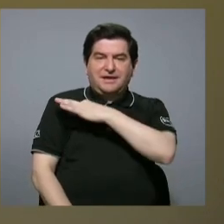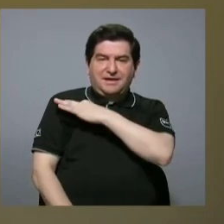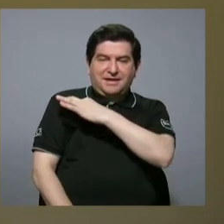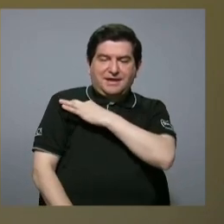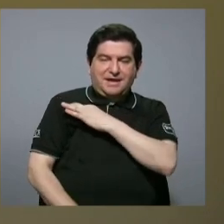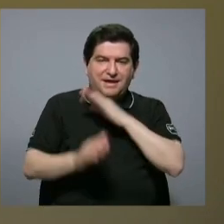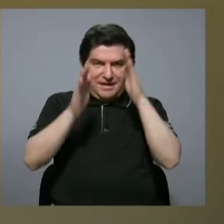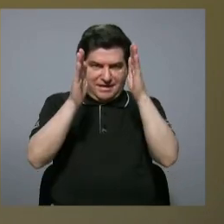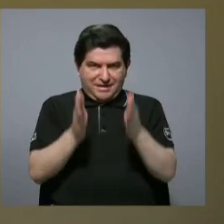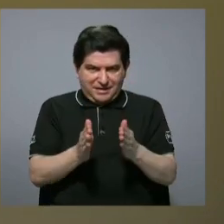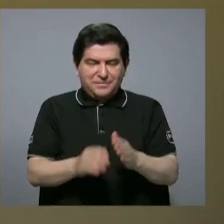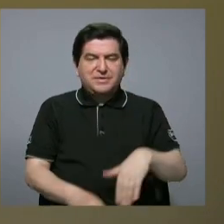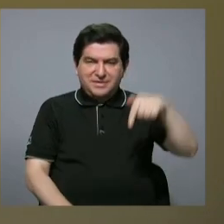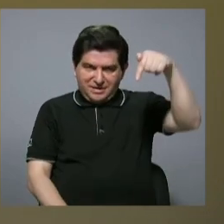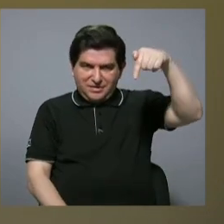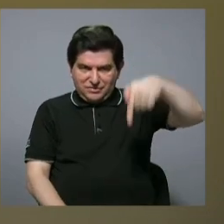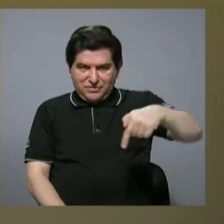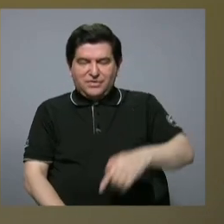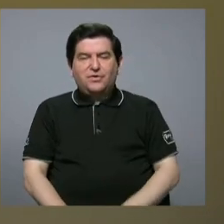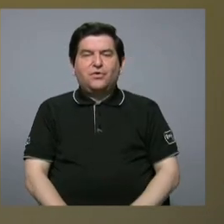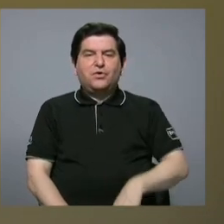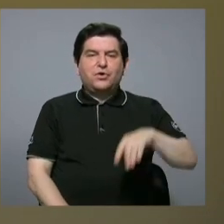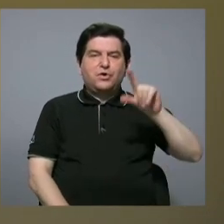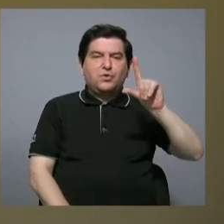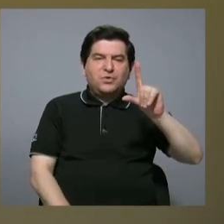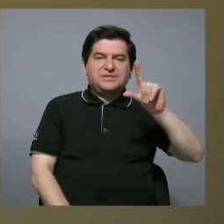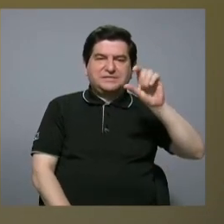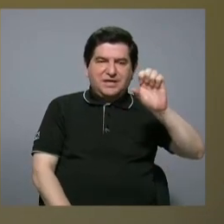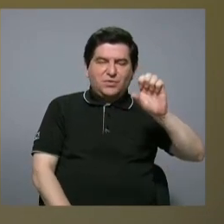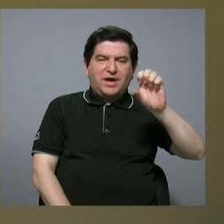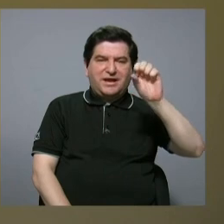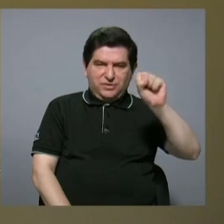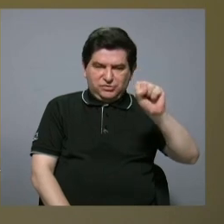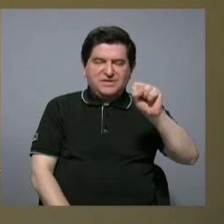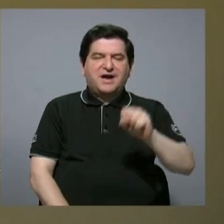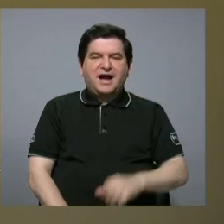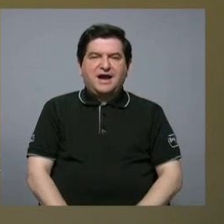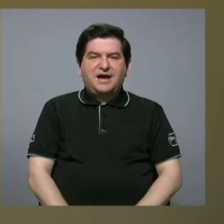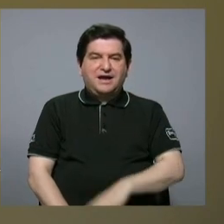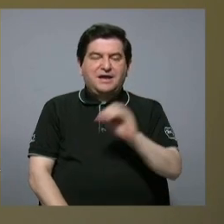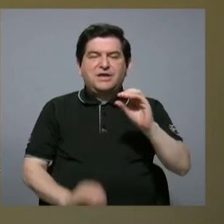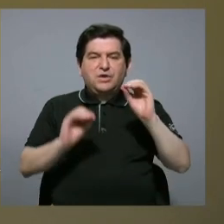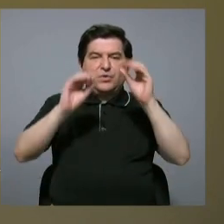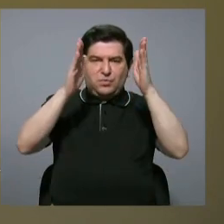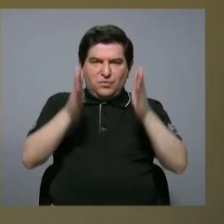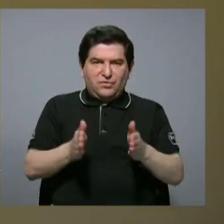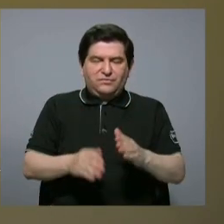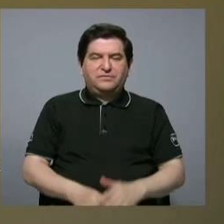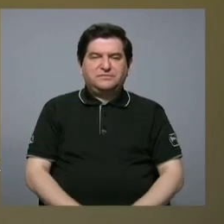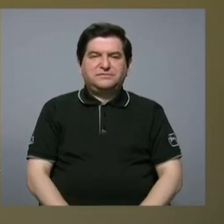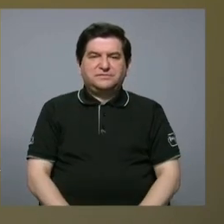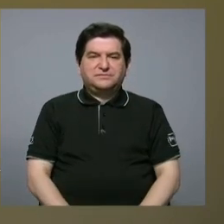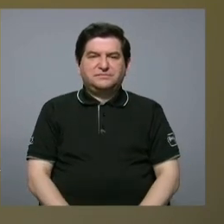invitado don Luis Eduardo Cibaja y el profesor